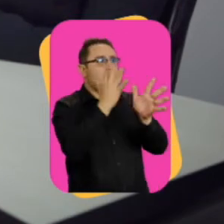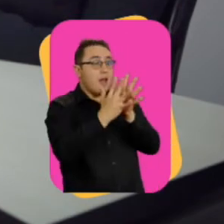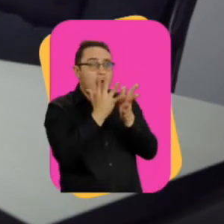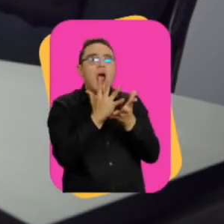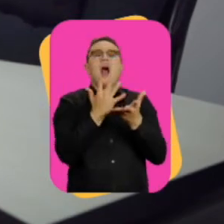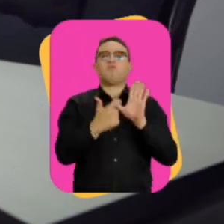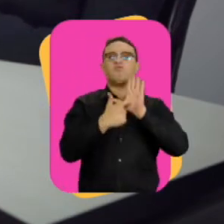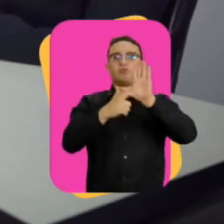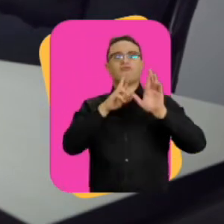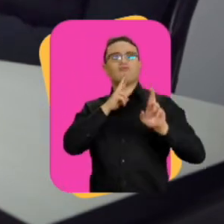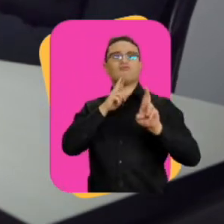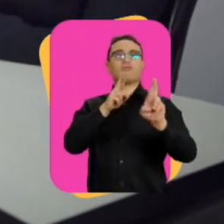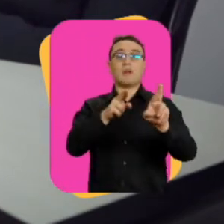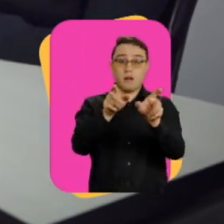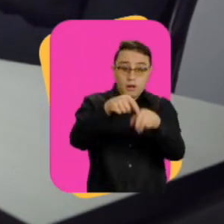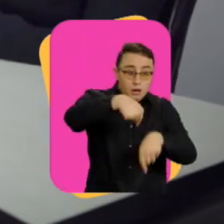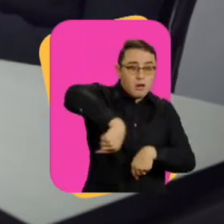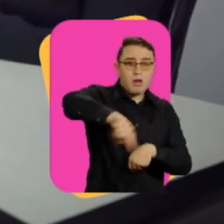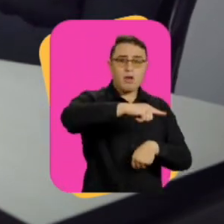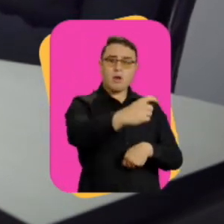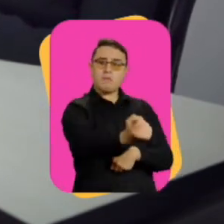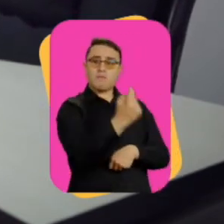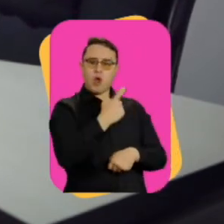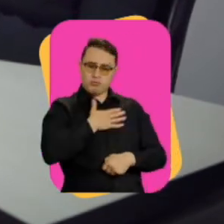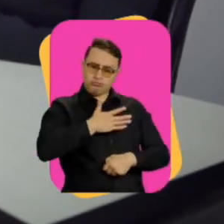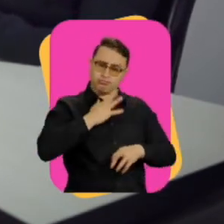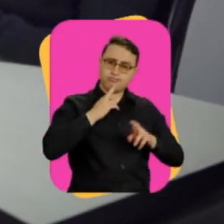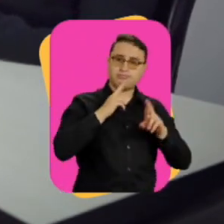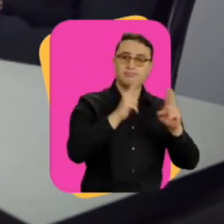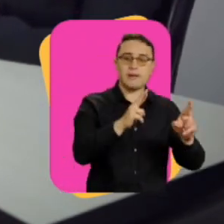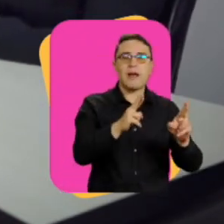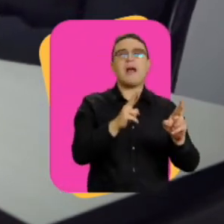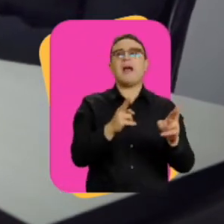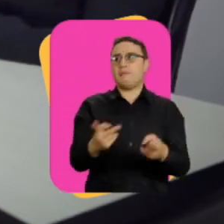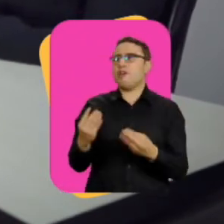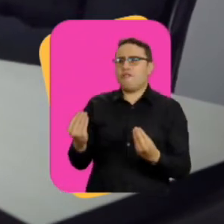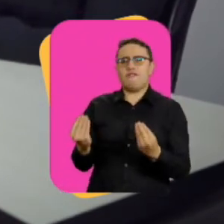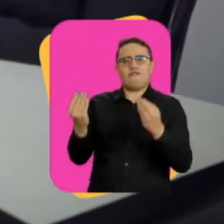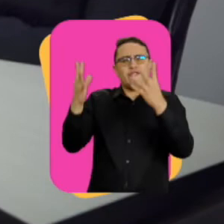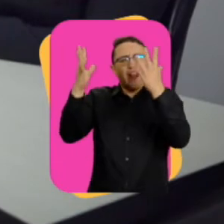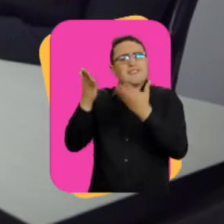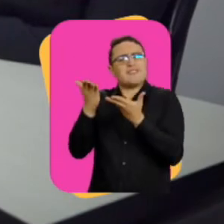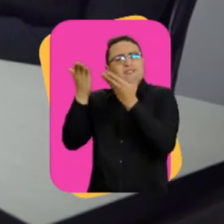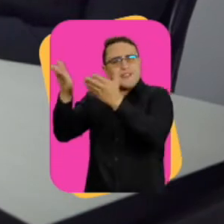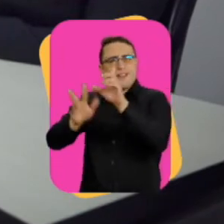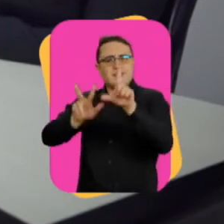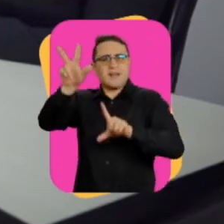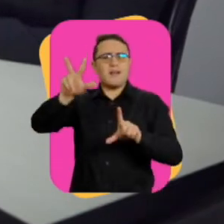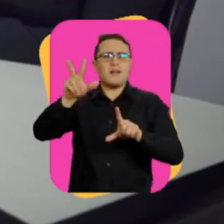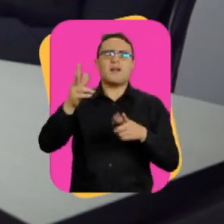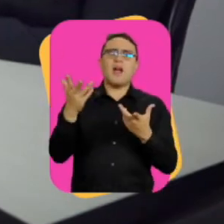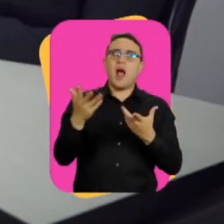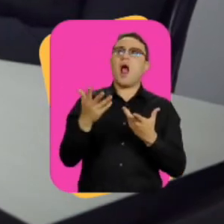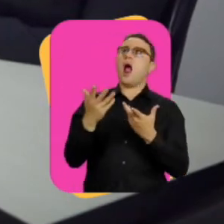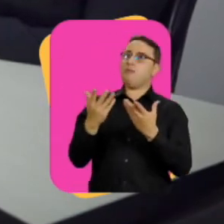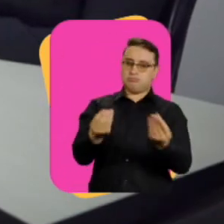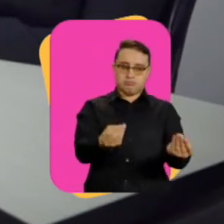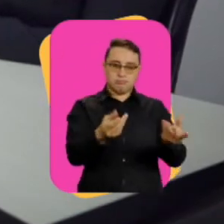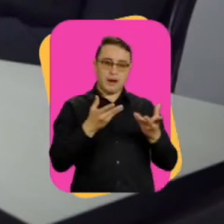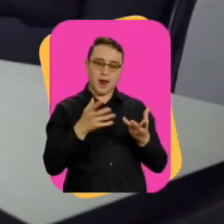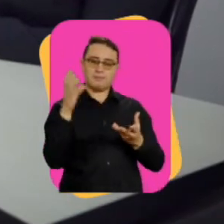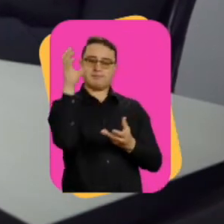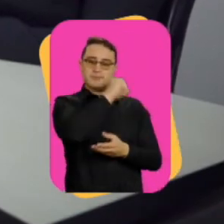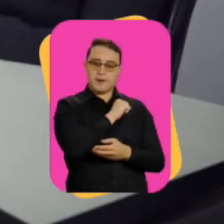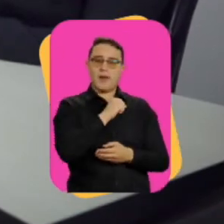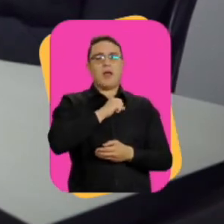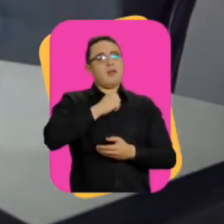ciudadanía lo que ellos nos están solicitando, inclusive hasta cuando hay una felicitación, ¿por qué nos felicitan? ¿En qué somos fuertes? Eso ayuda a identificar y a